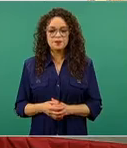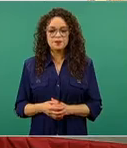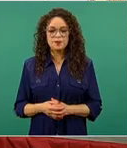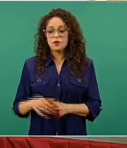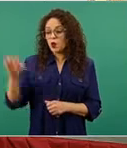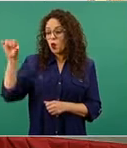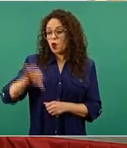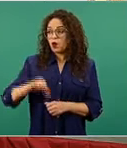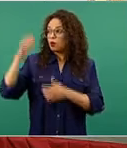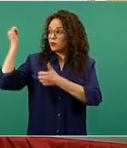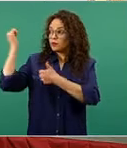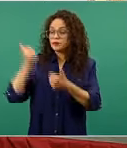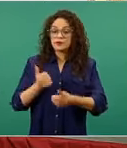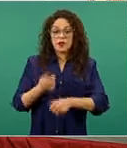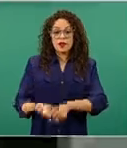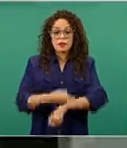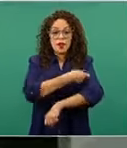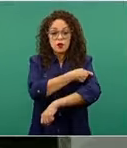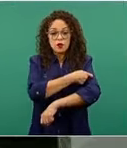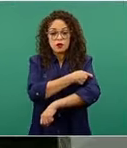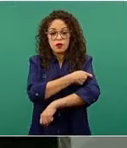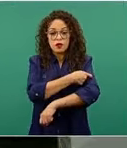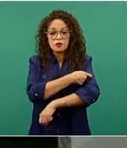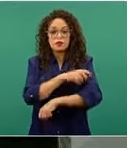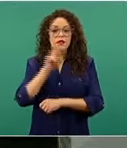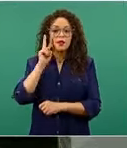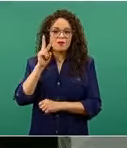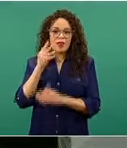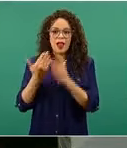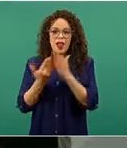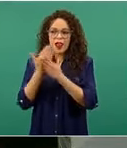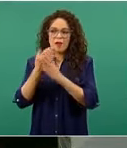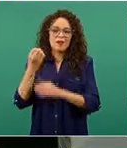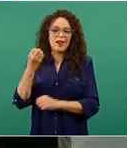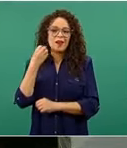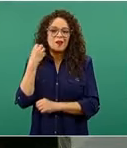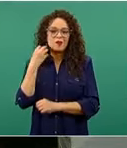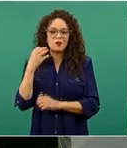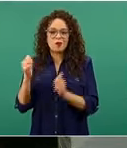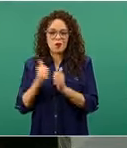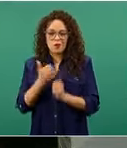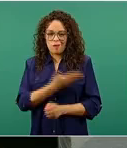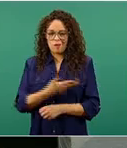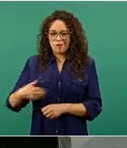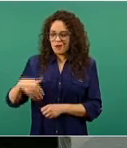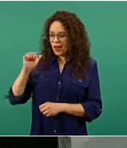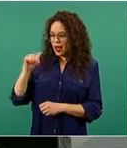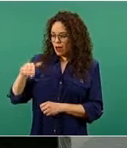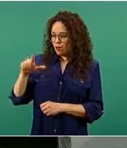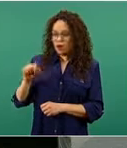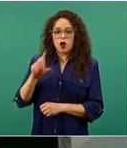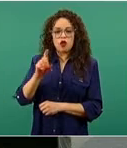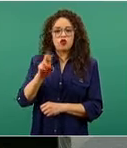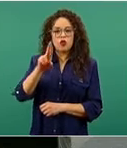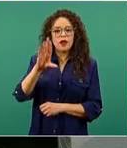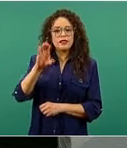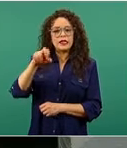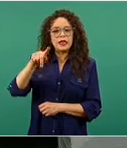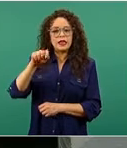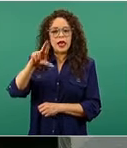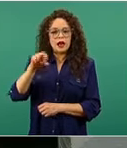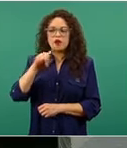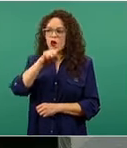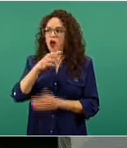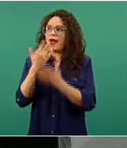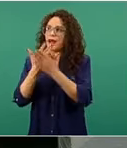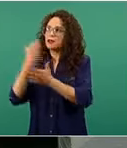Hoy recibimos vacunas, esto se constató en la conferencia matutina del presidente, el doctor Pedro Centeno la recibió como es costumbre en el aeropuerto